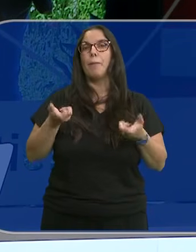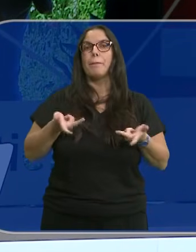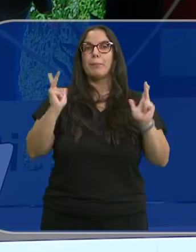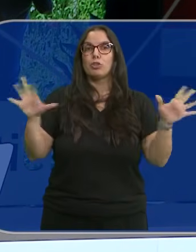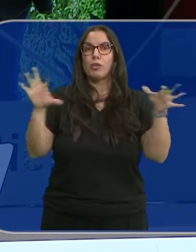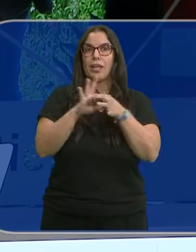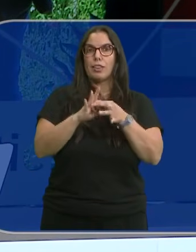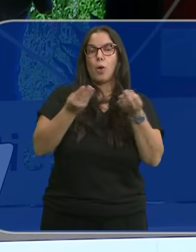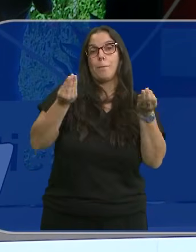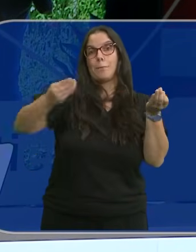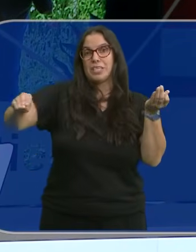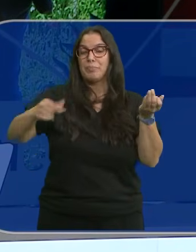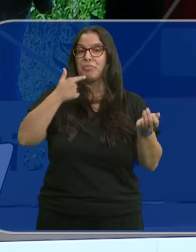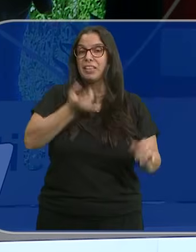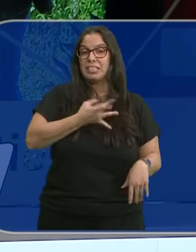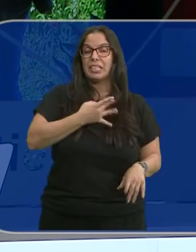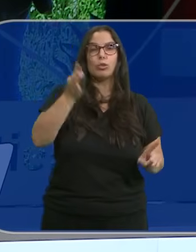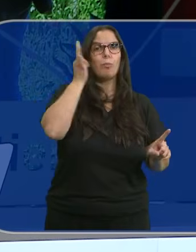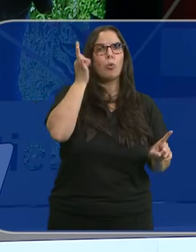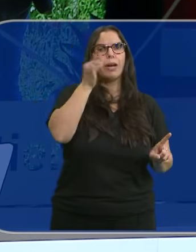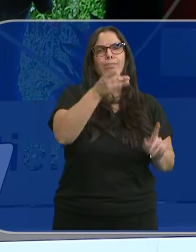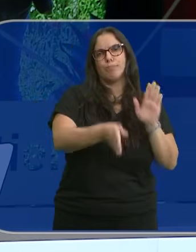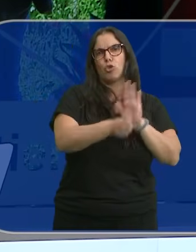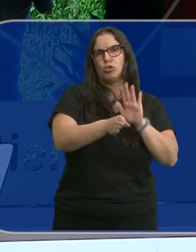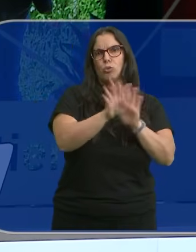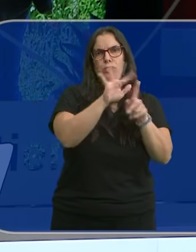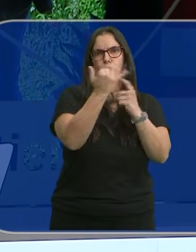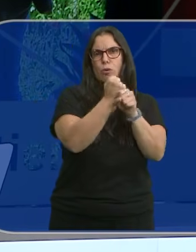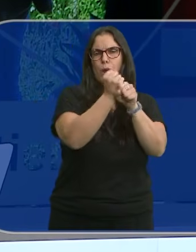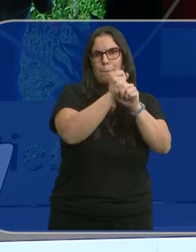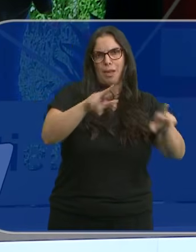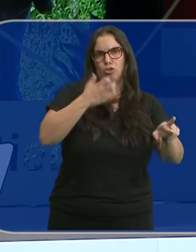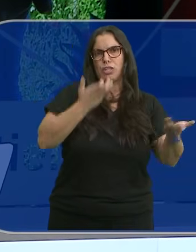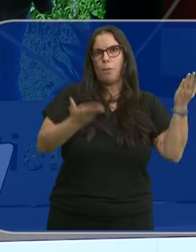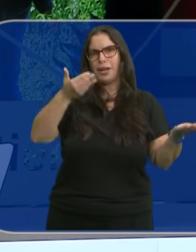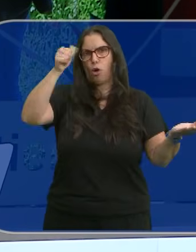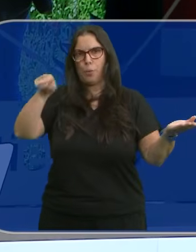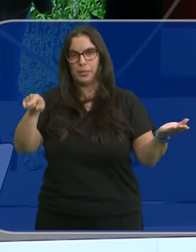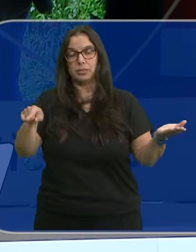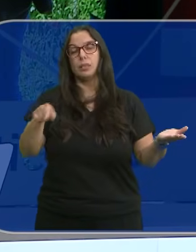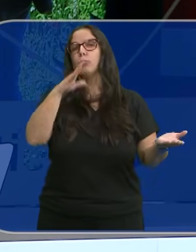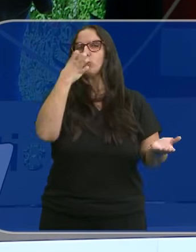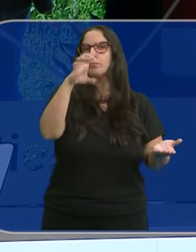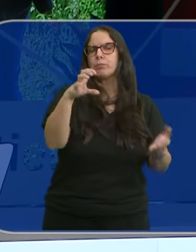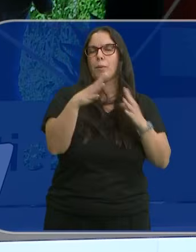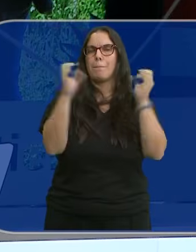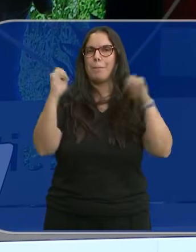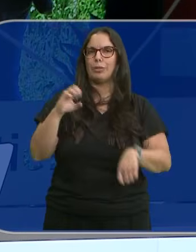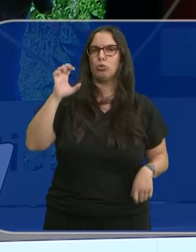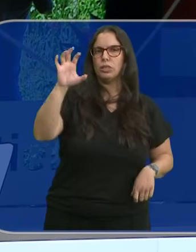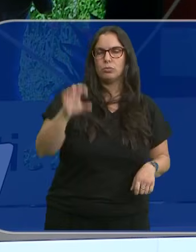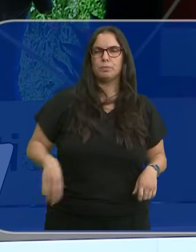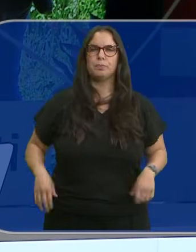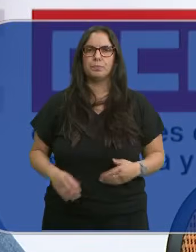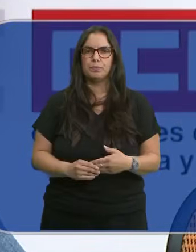de conciliación. Según el sindicato, las mujeres continúan estando en una peor situación laboral que los hombres. Por eso reclaman un pacto estatal.